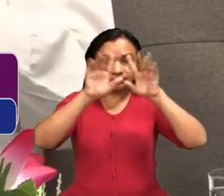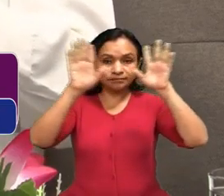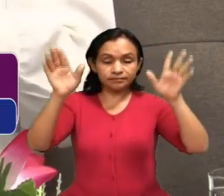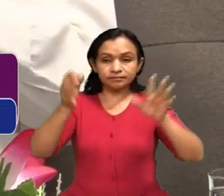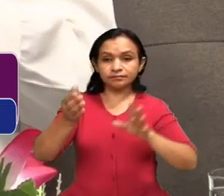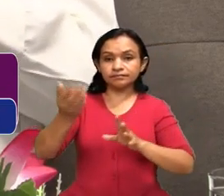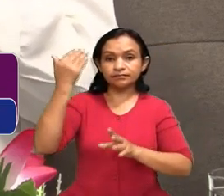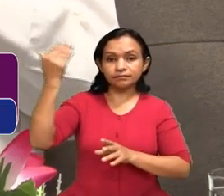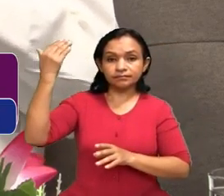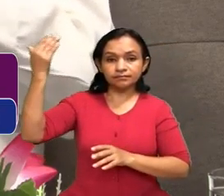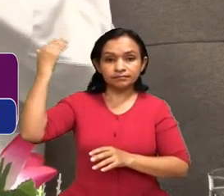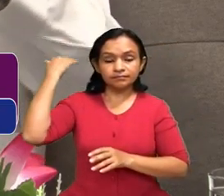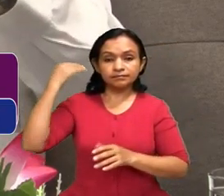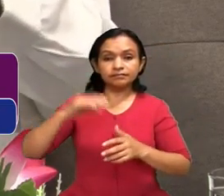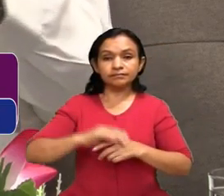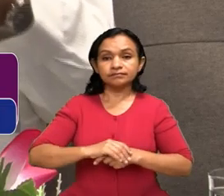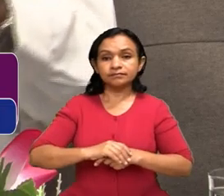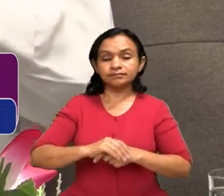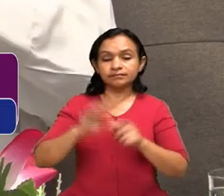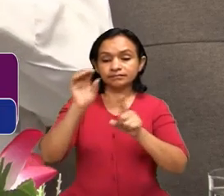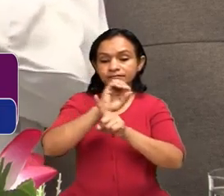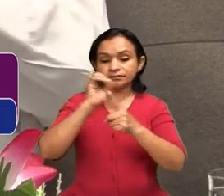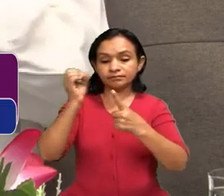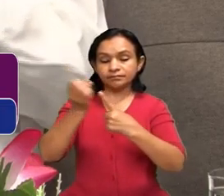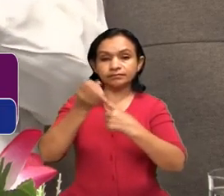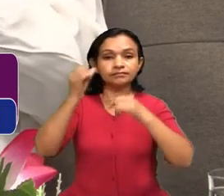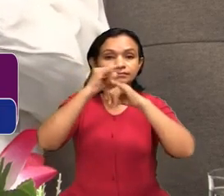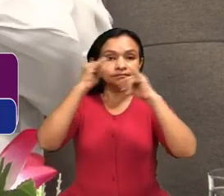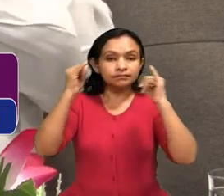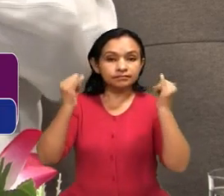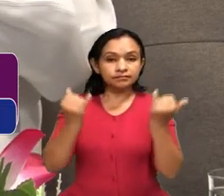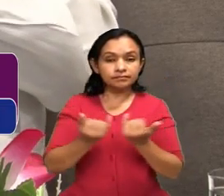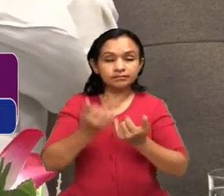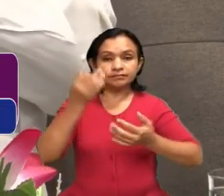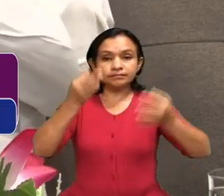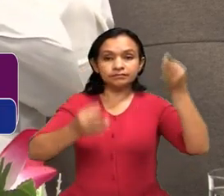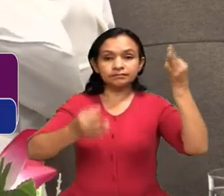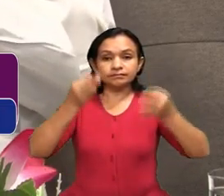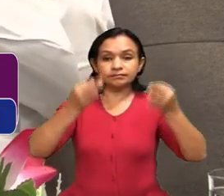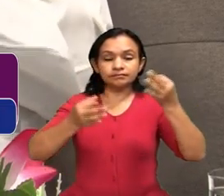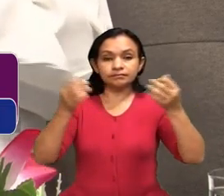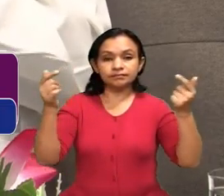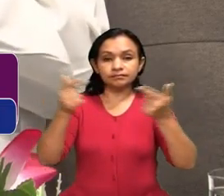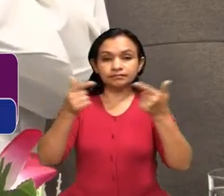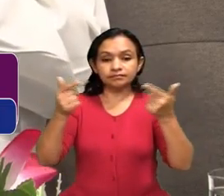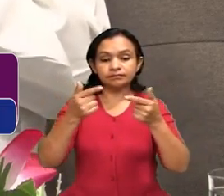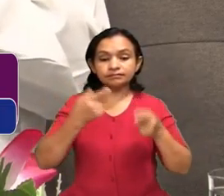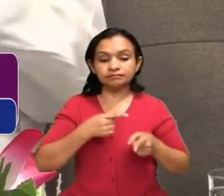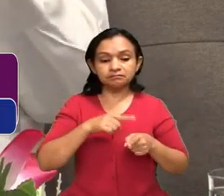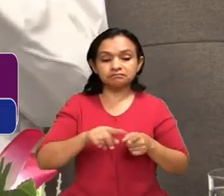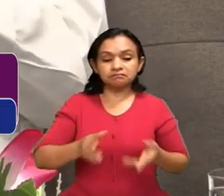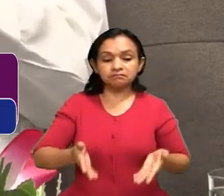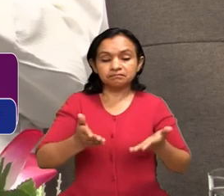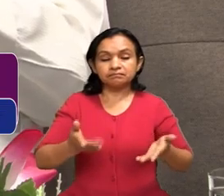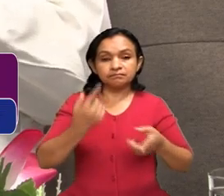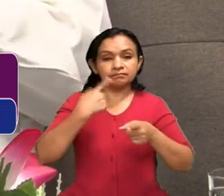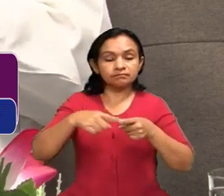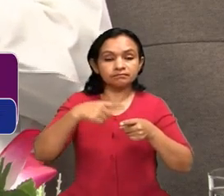historia por los organismos internacionales de justicia, de que fue una guerra financiada, impuesta y